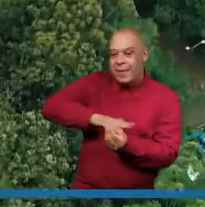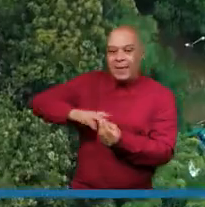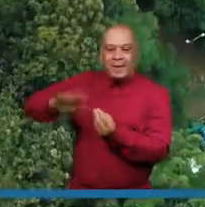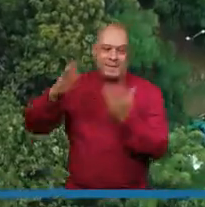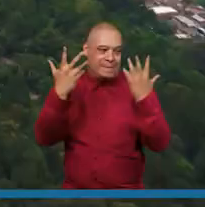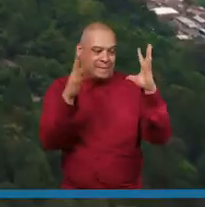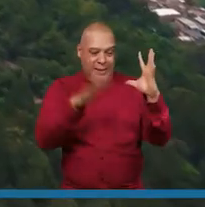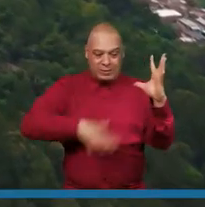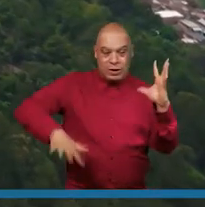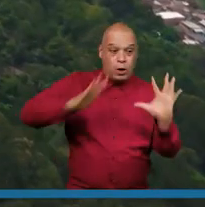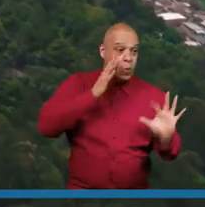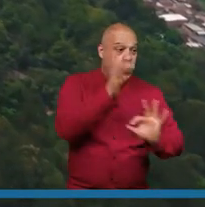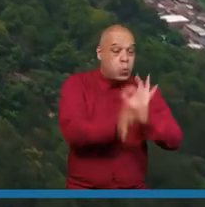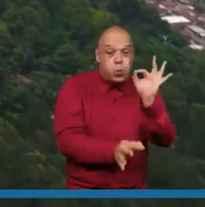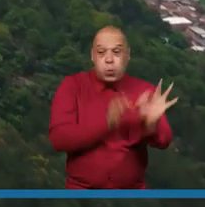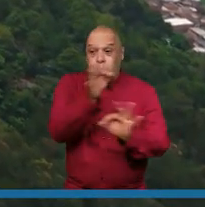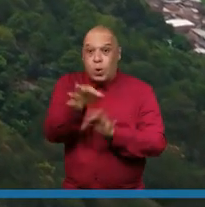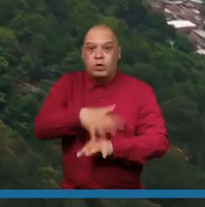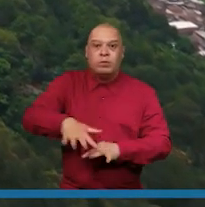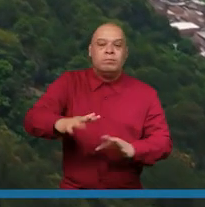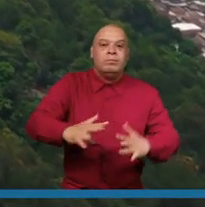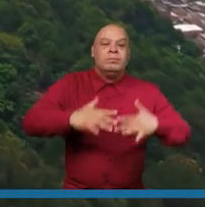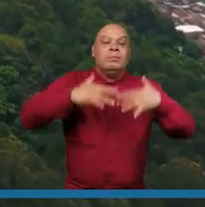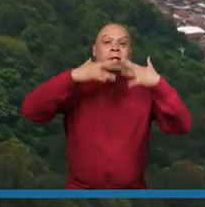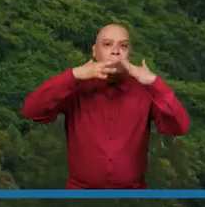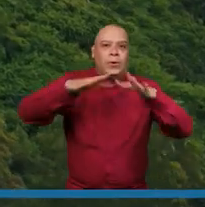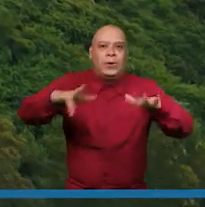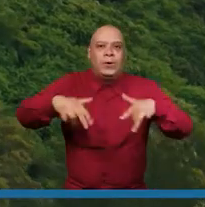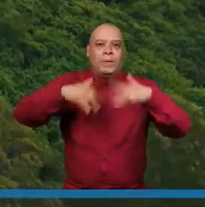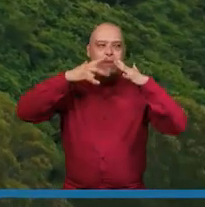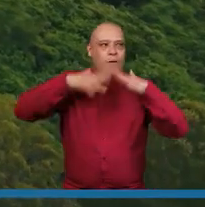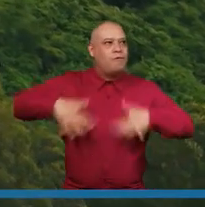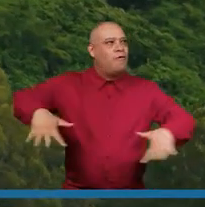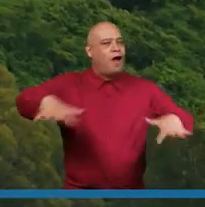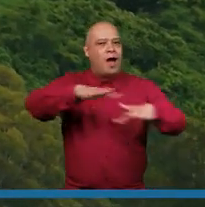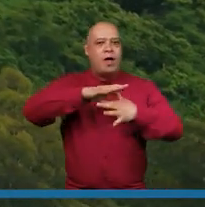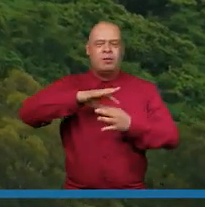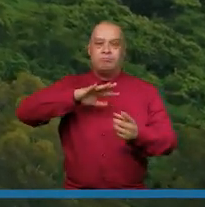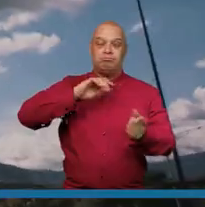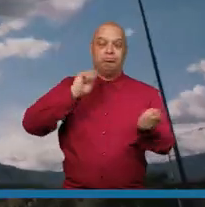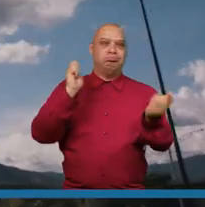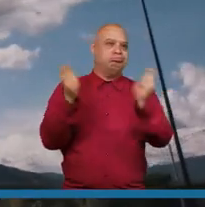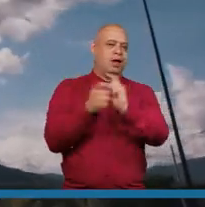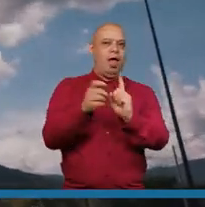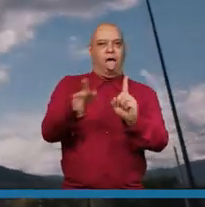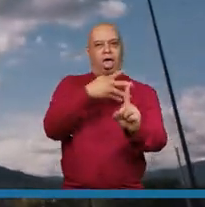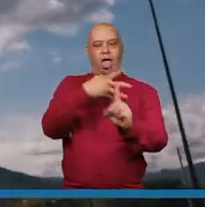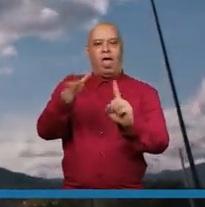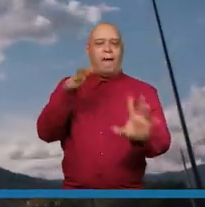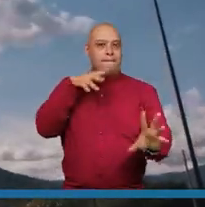convierten en escenarios y en esos pulmones que contribuyen a todo el tema del cambio climático.